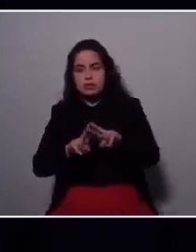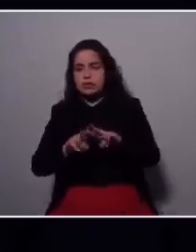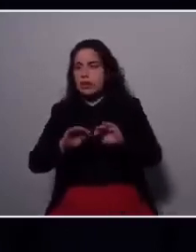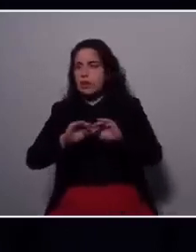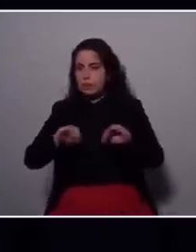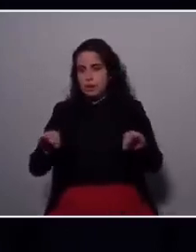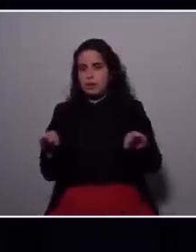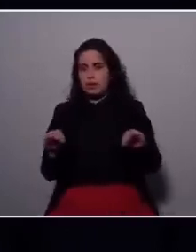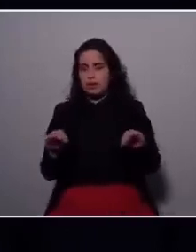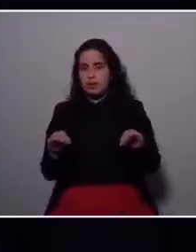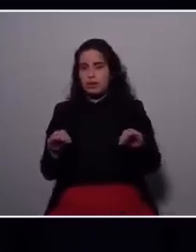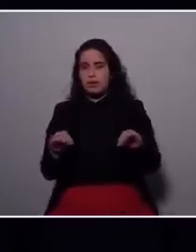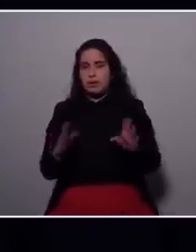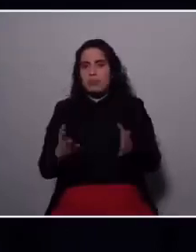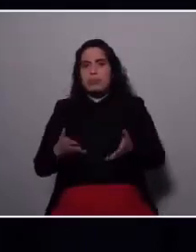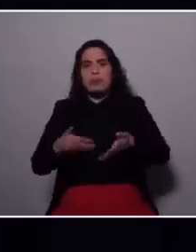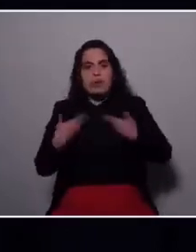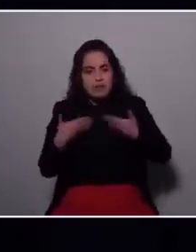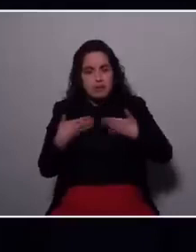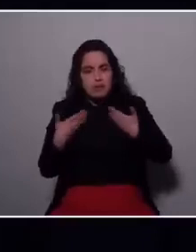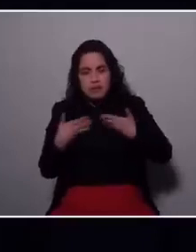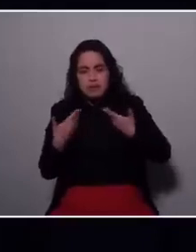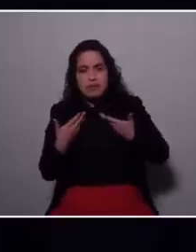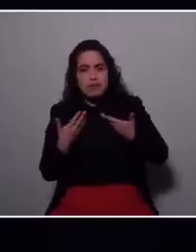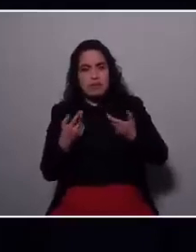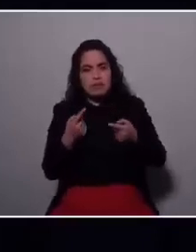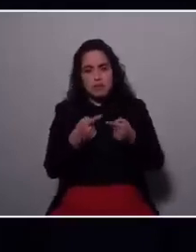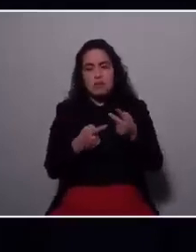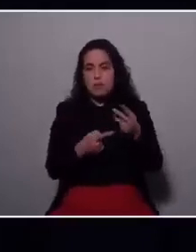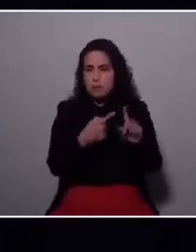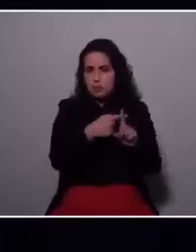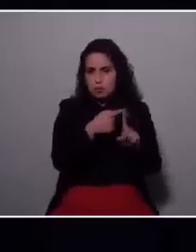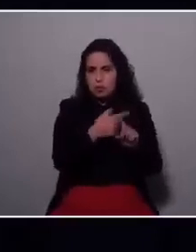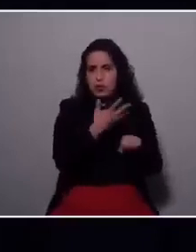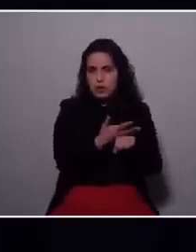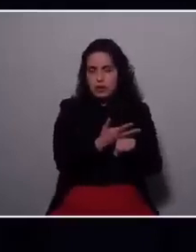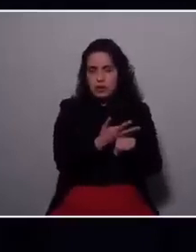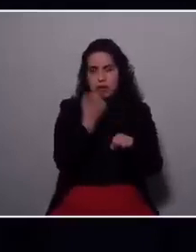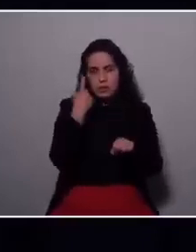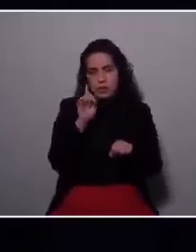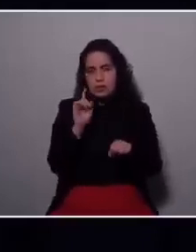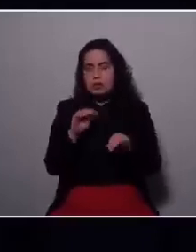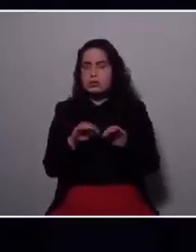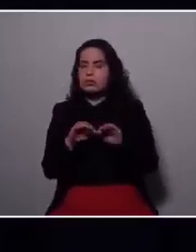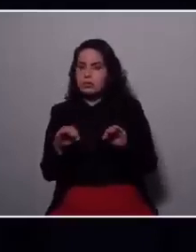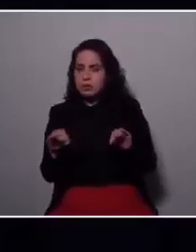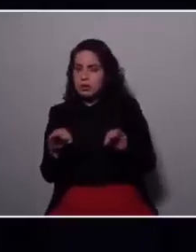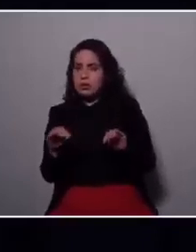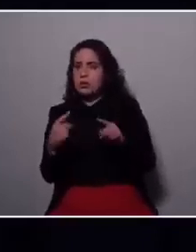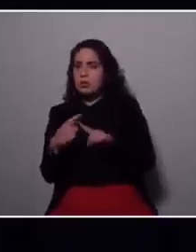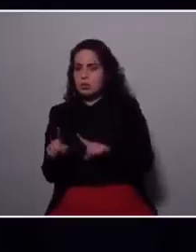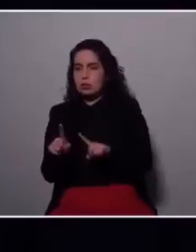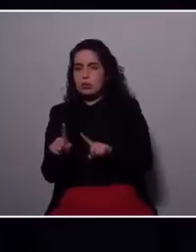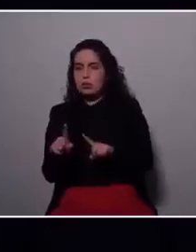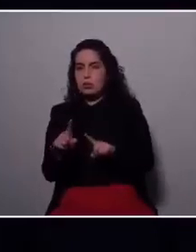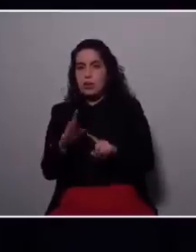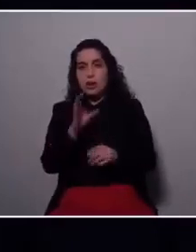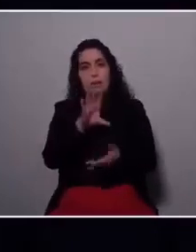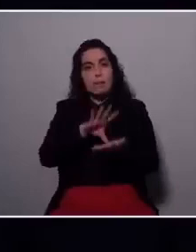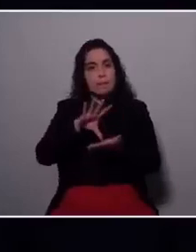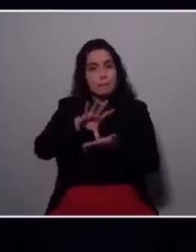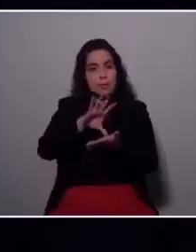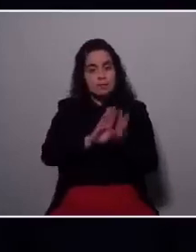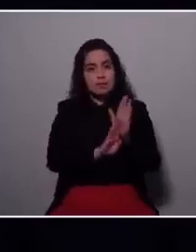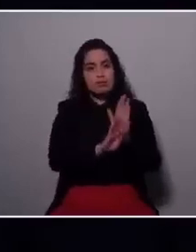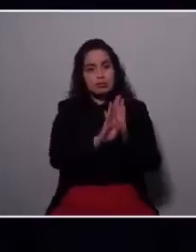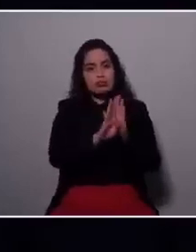mejor son otras las ventajas, pero no mayor productividad, eso no es verdad. Los países para crecer han trabajado mucho, mucho, en